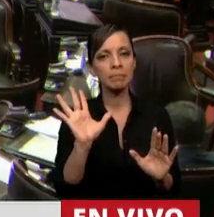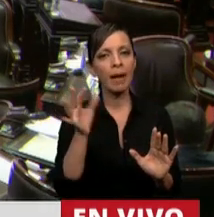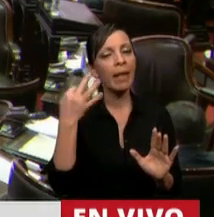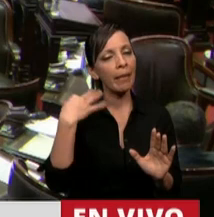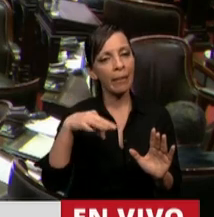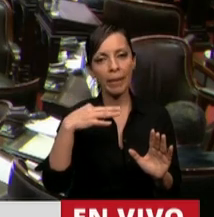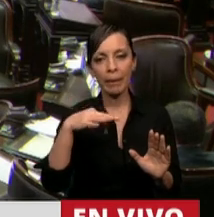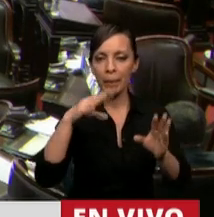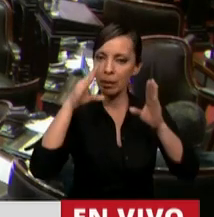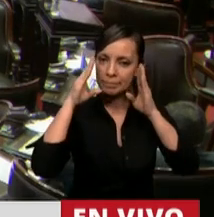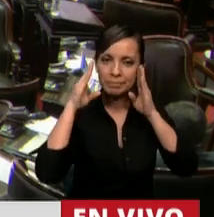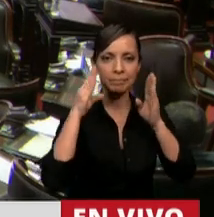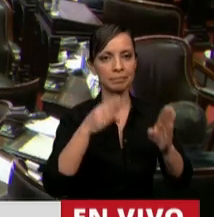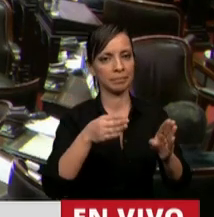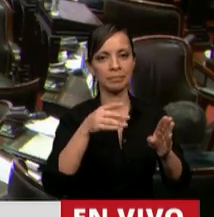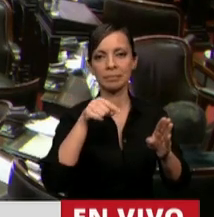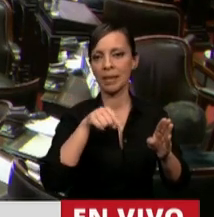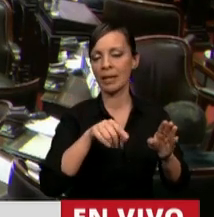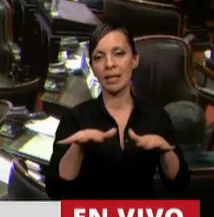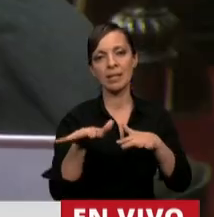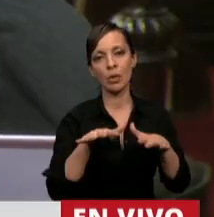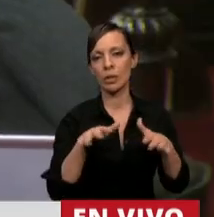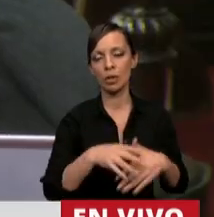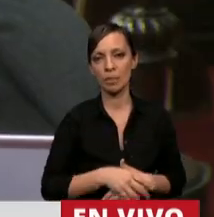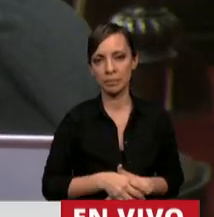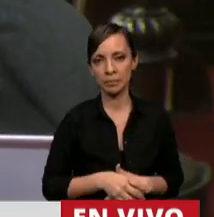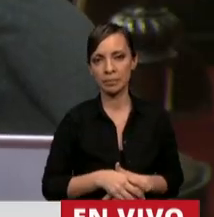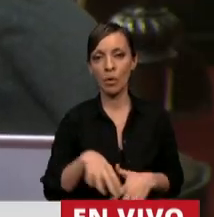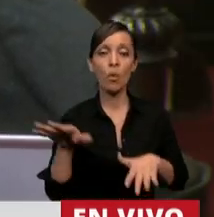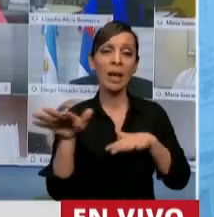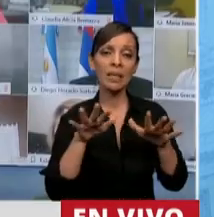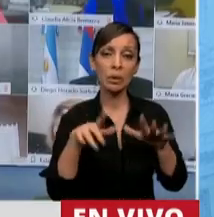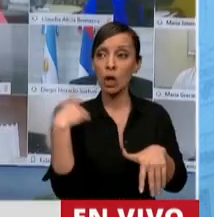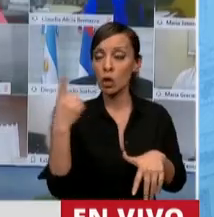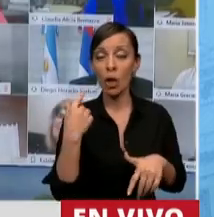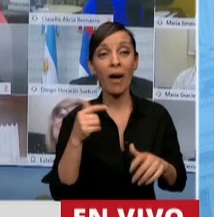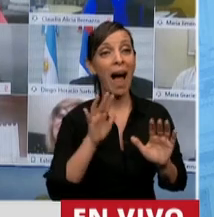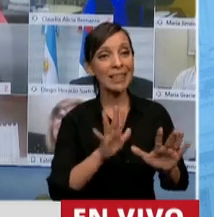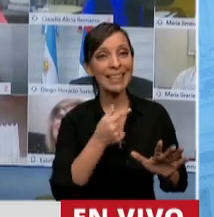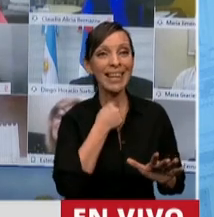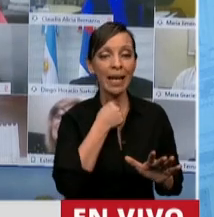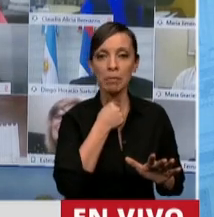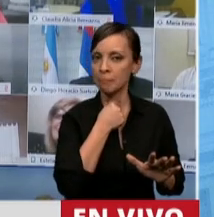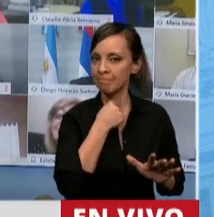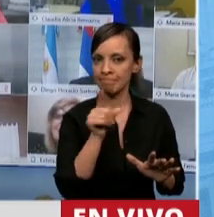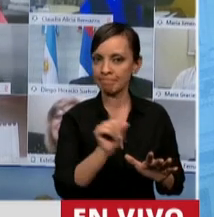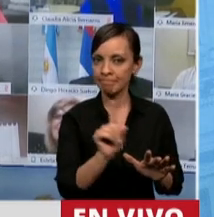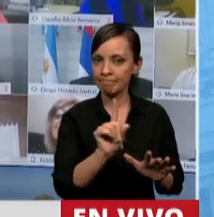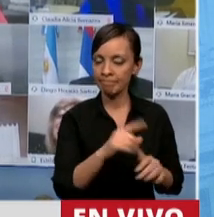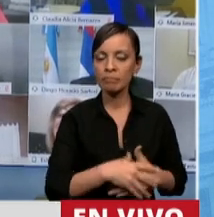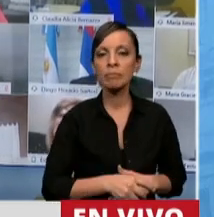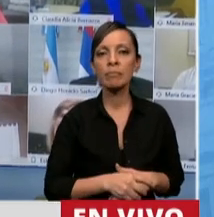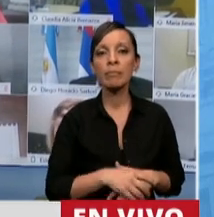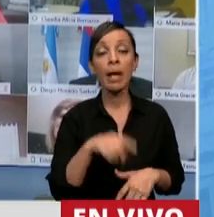los elementos que tiene esta situación, que no es una situación deseada por nosotros, es una situación que